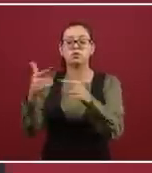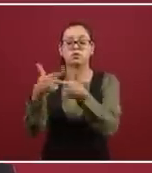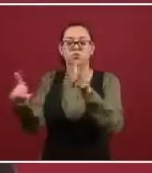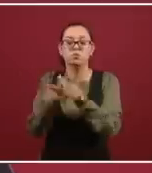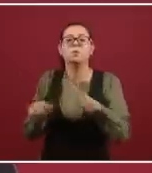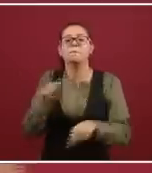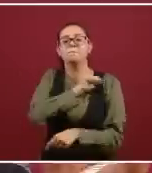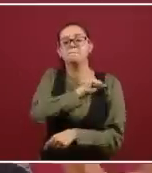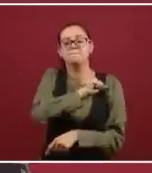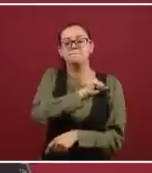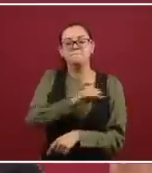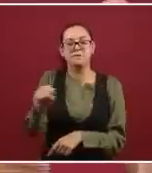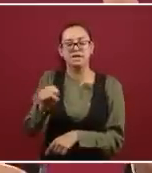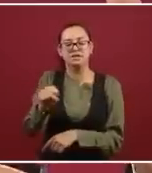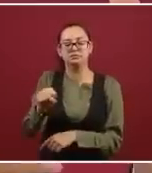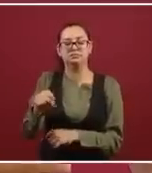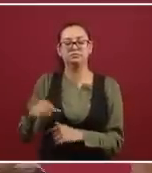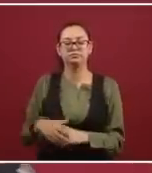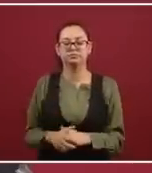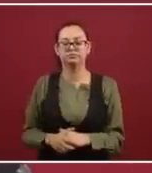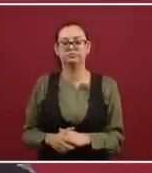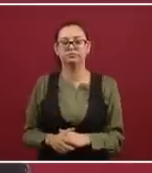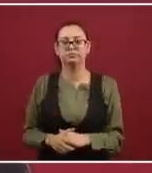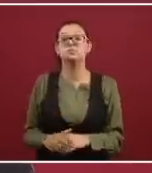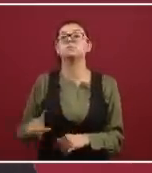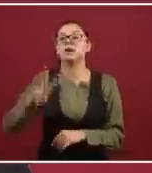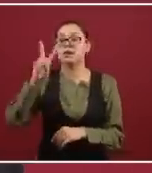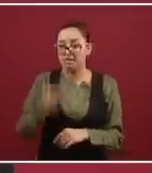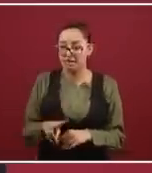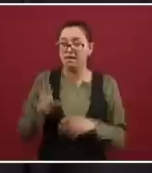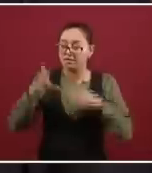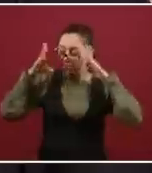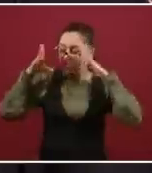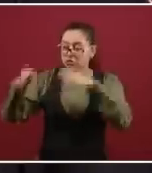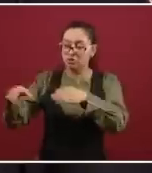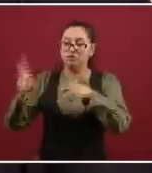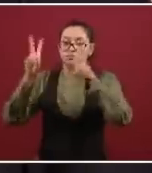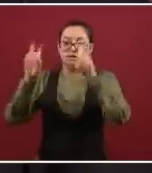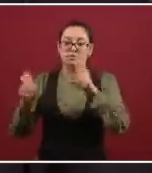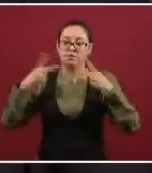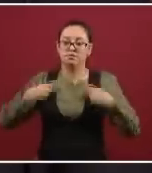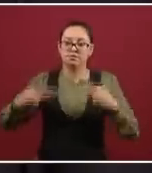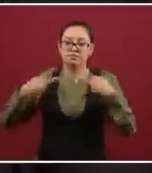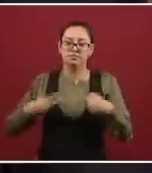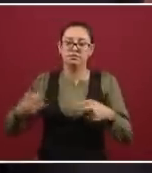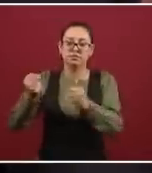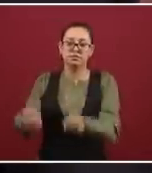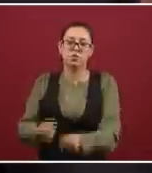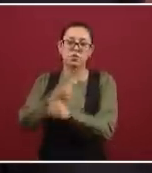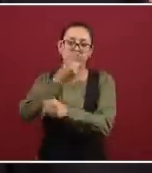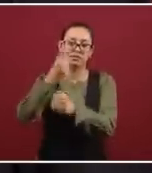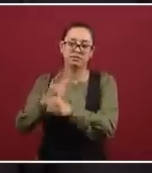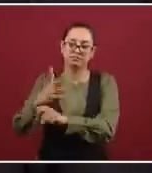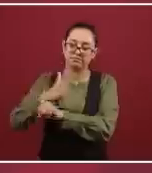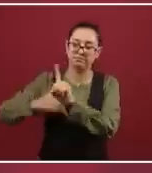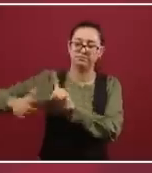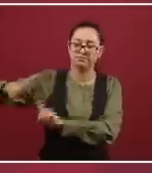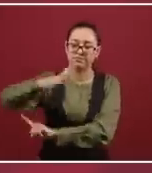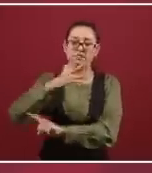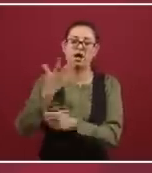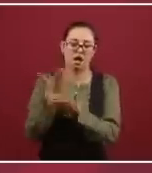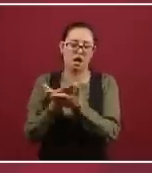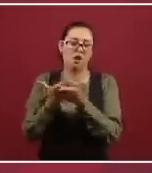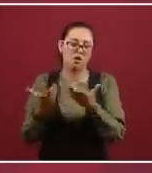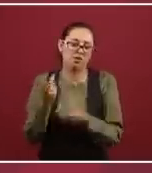que tiene que ver con la seguridad de la gente. Eso es lo que están